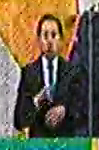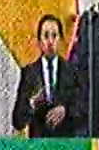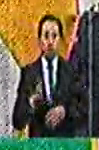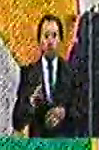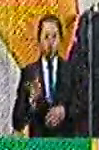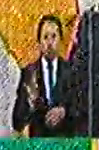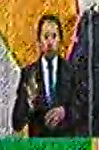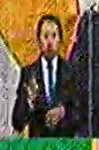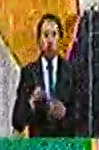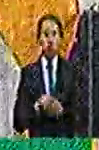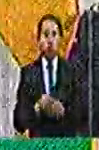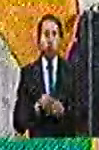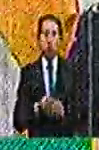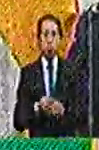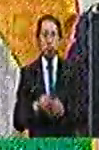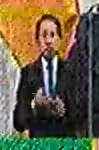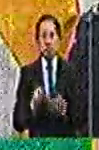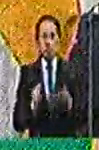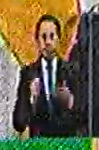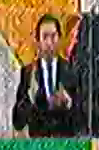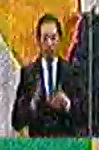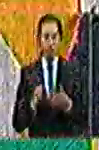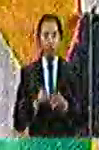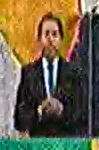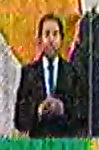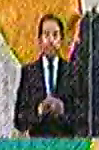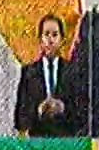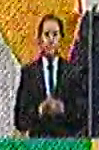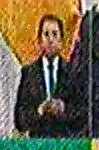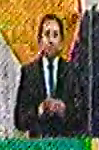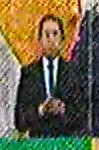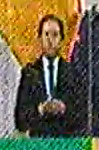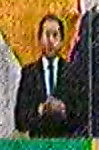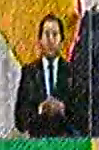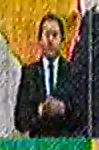1828, hasta el mes de abril.